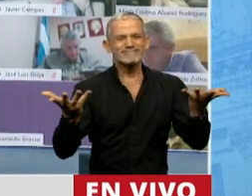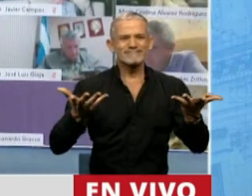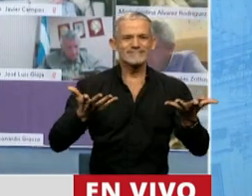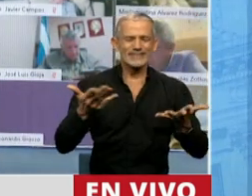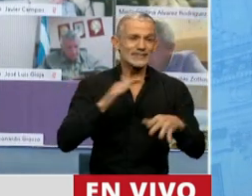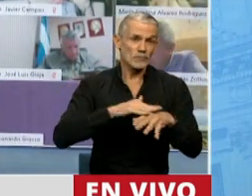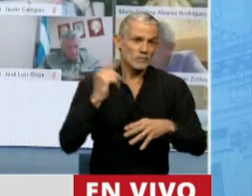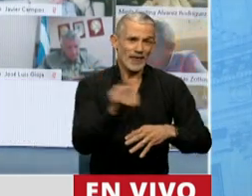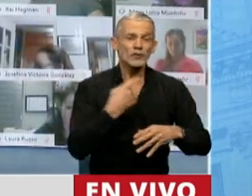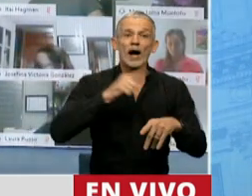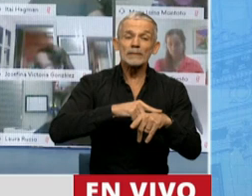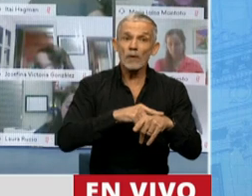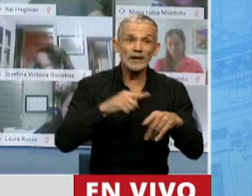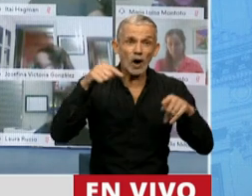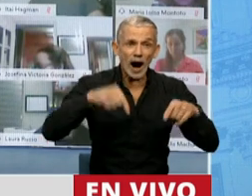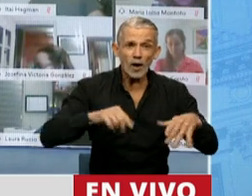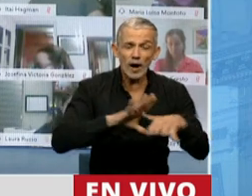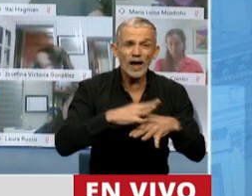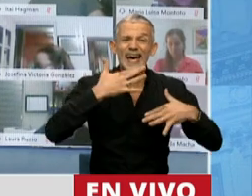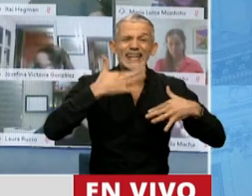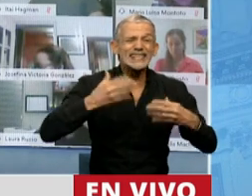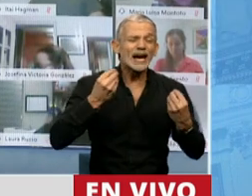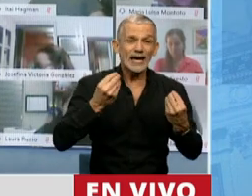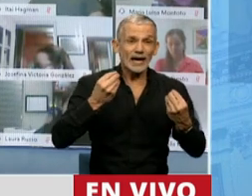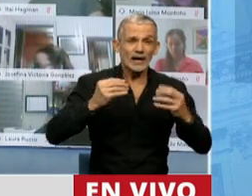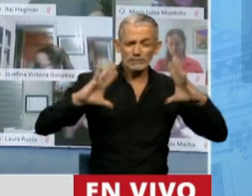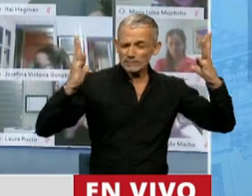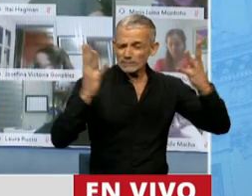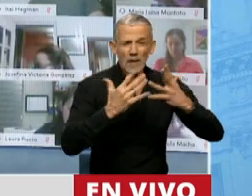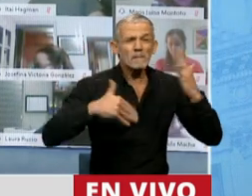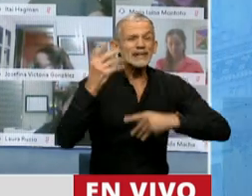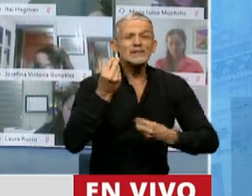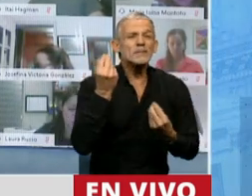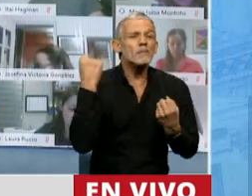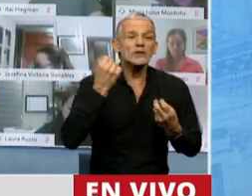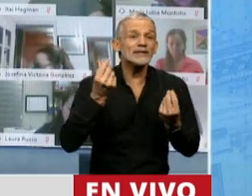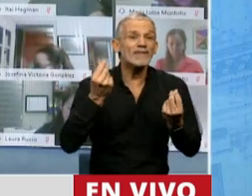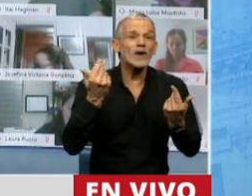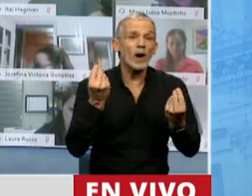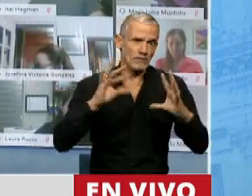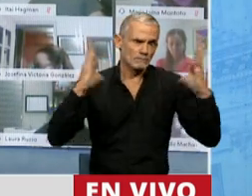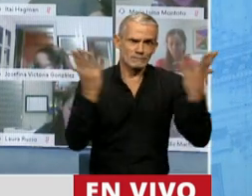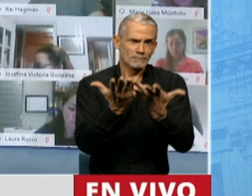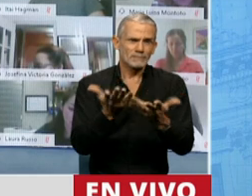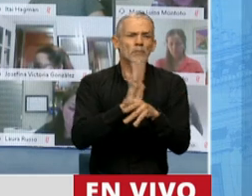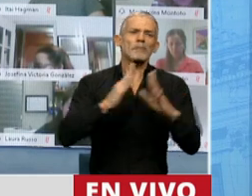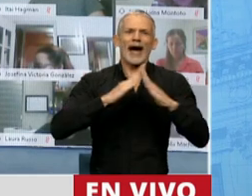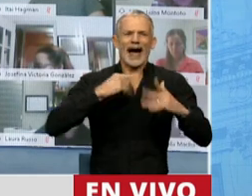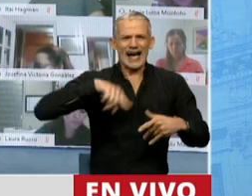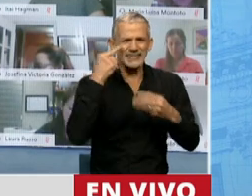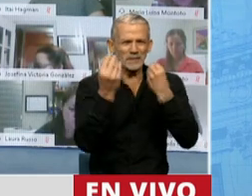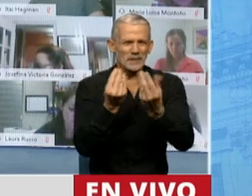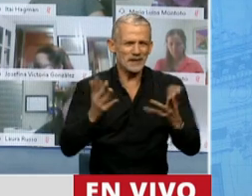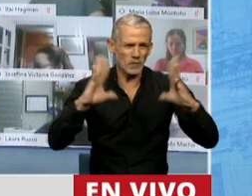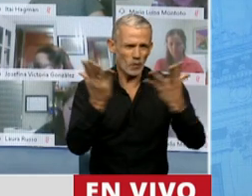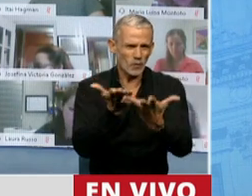globo es tiempo que entendamos Que el bien más importante que tenemos que proteger es el ambiente es nuestra casa común y que